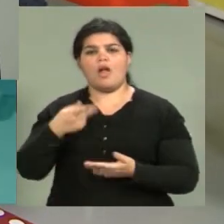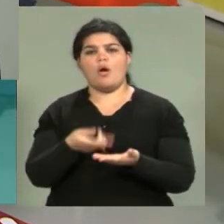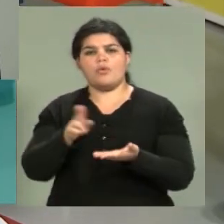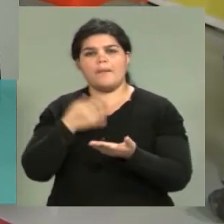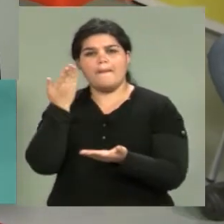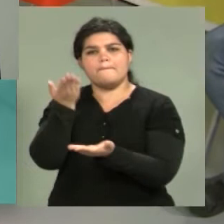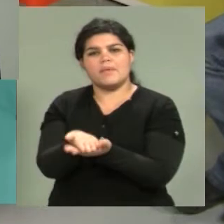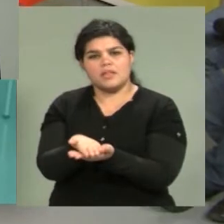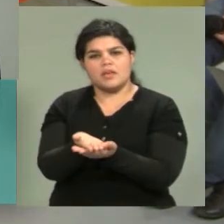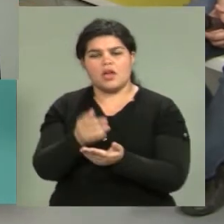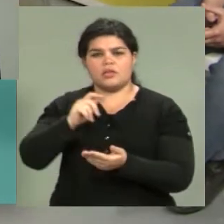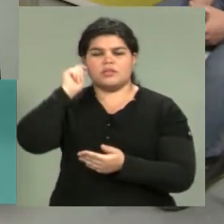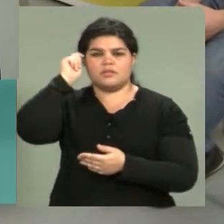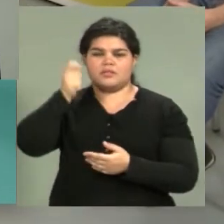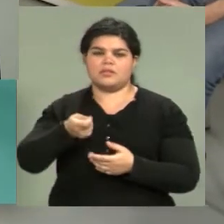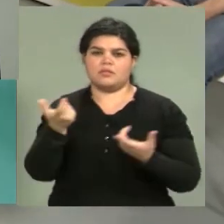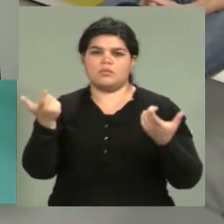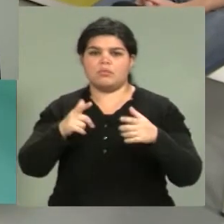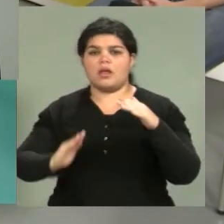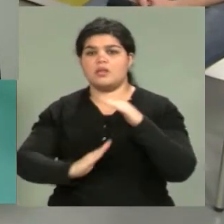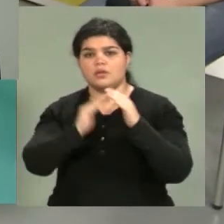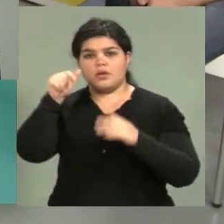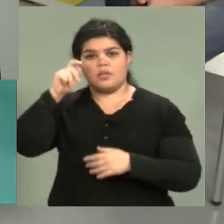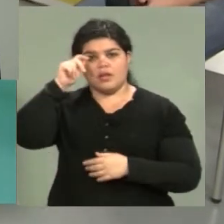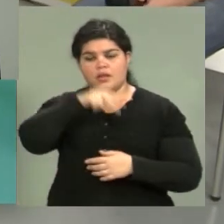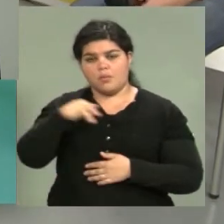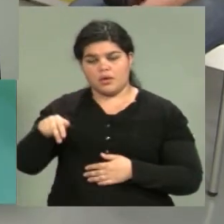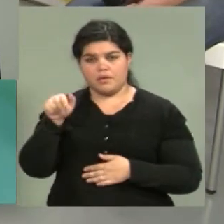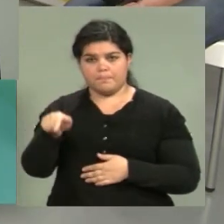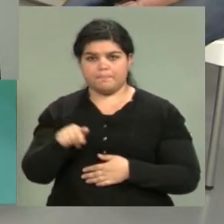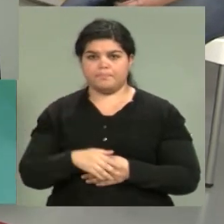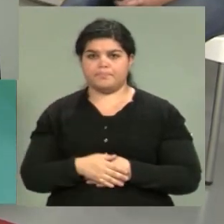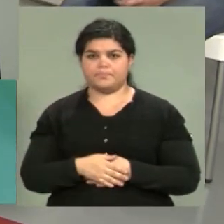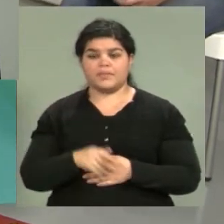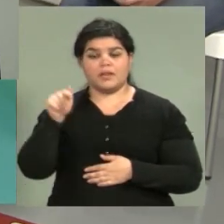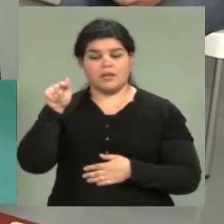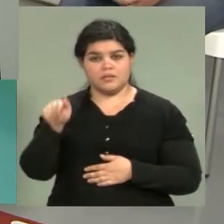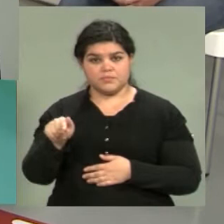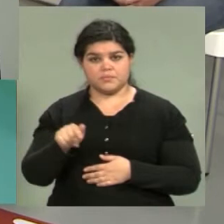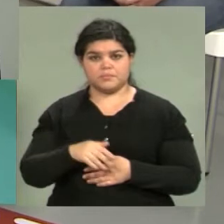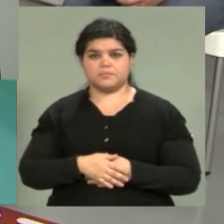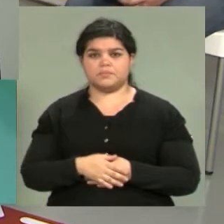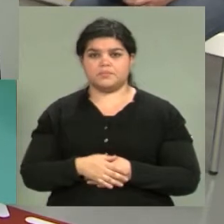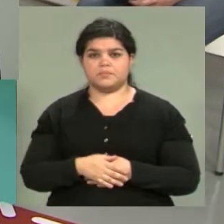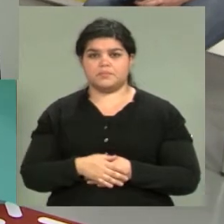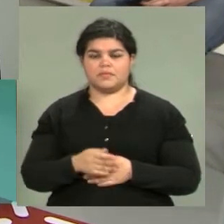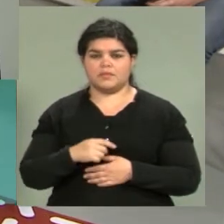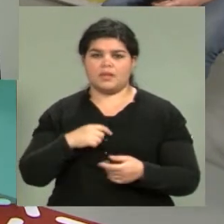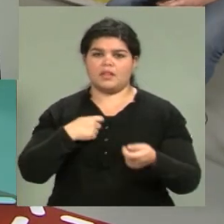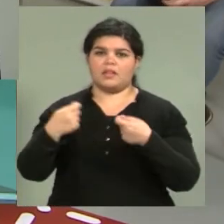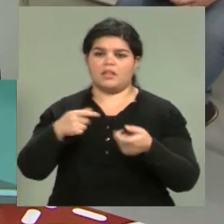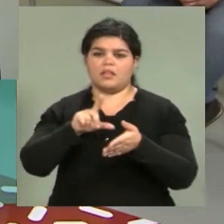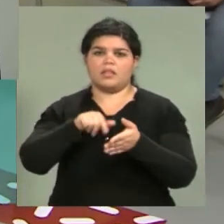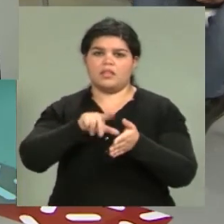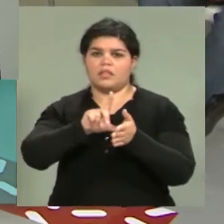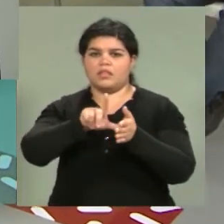fuimos al Tribunal Superior de Justicia de Neuquén, y allí, en el interín, en este tiempo que